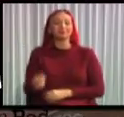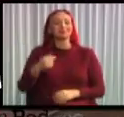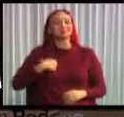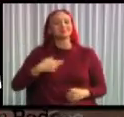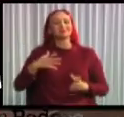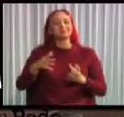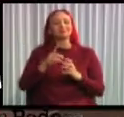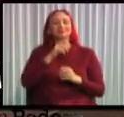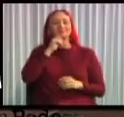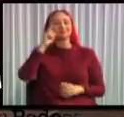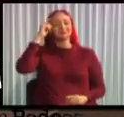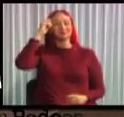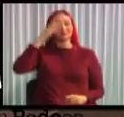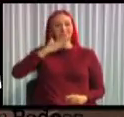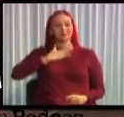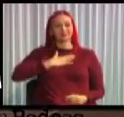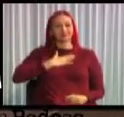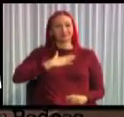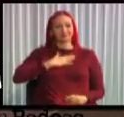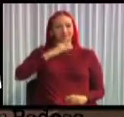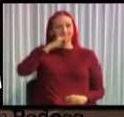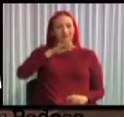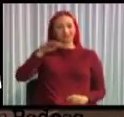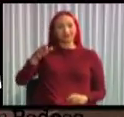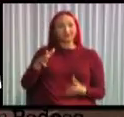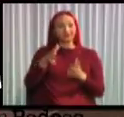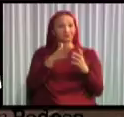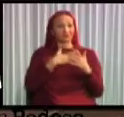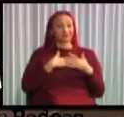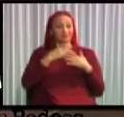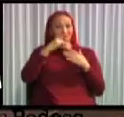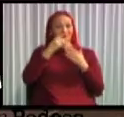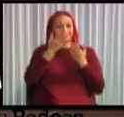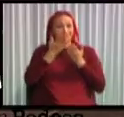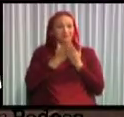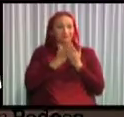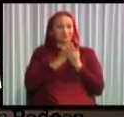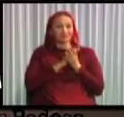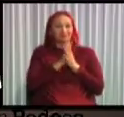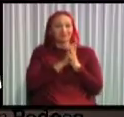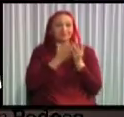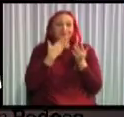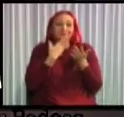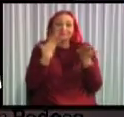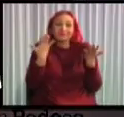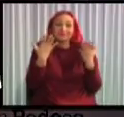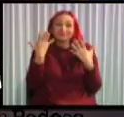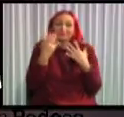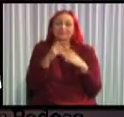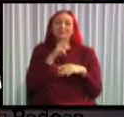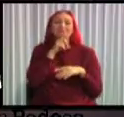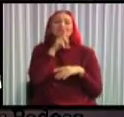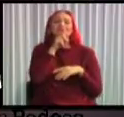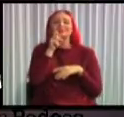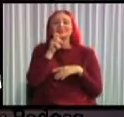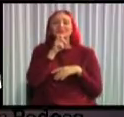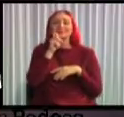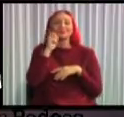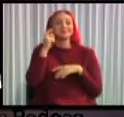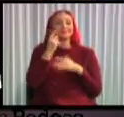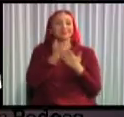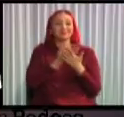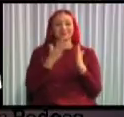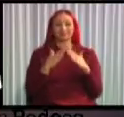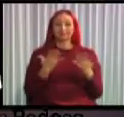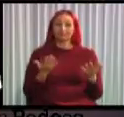yo soñaba en mi niñez, el que quería que el niñito me trajera y que era tan difícil que un carrito de esos llegara